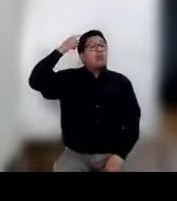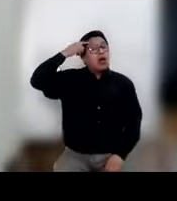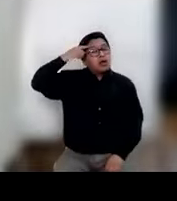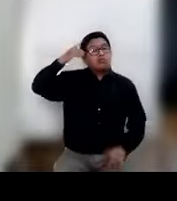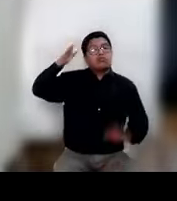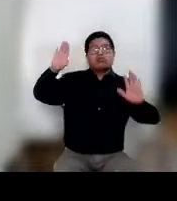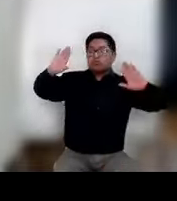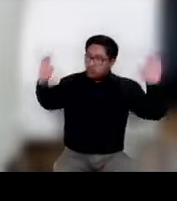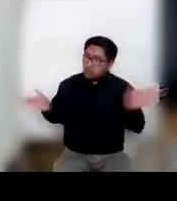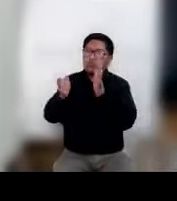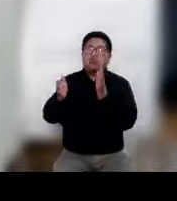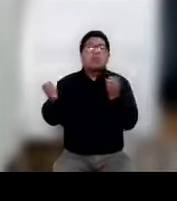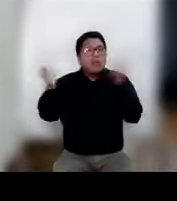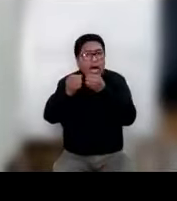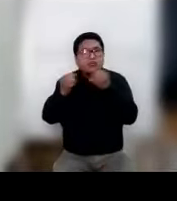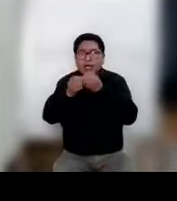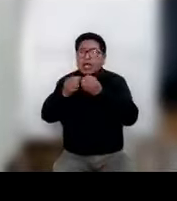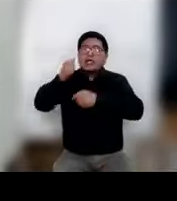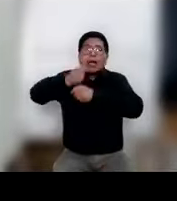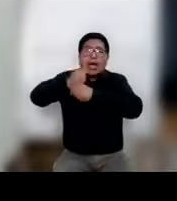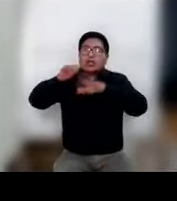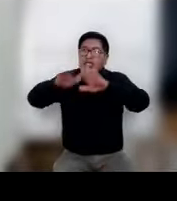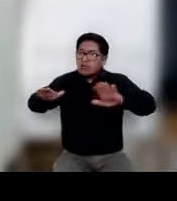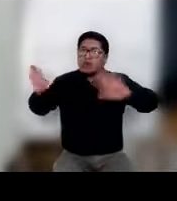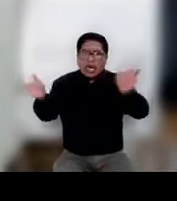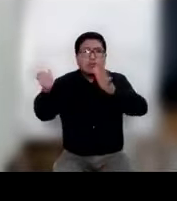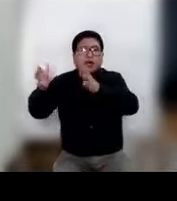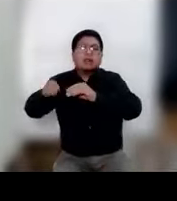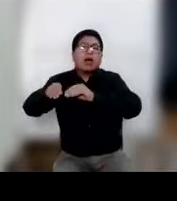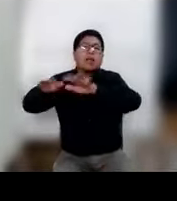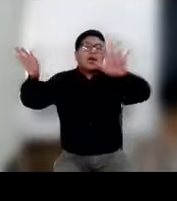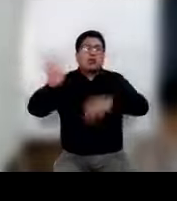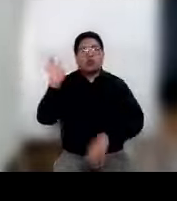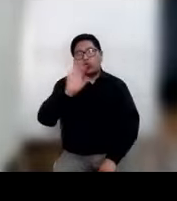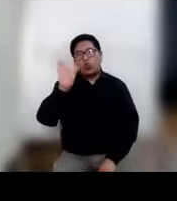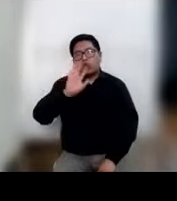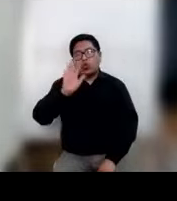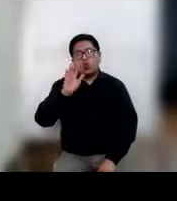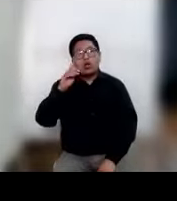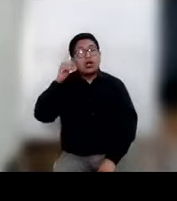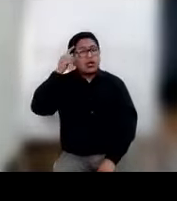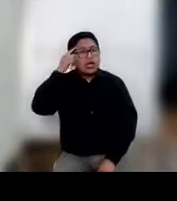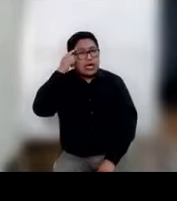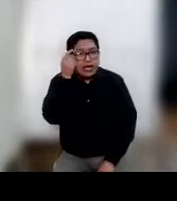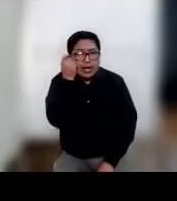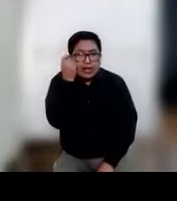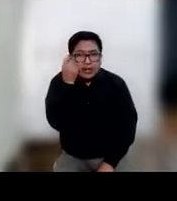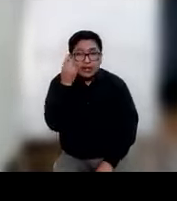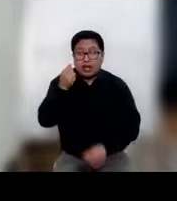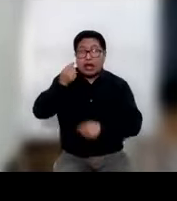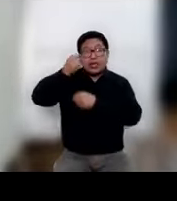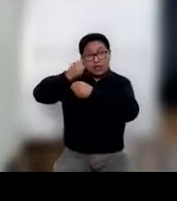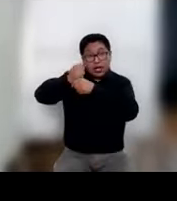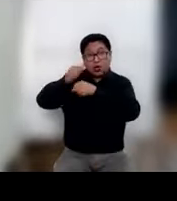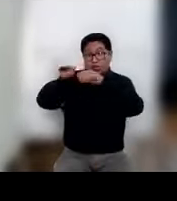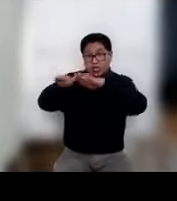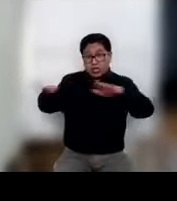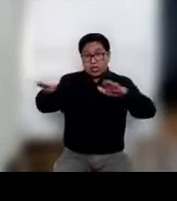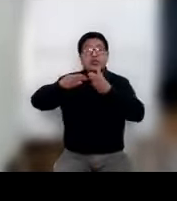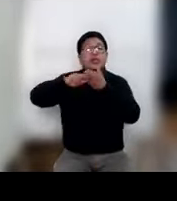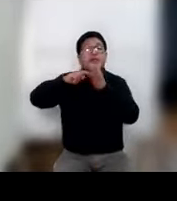que existan más niños trabajando sino al revés es que debemos entender que el trabajo que ellos están haciendo